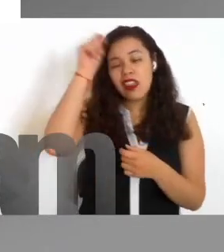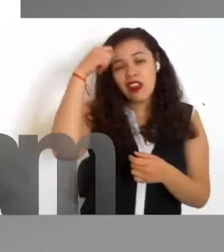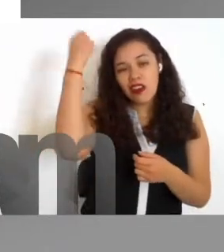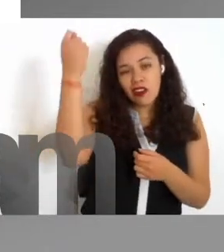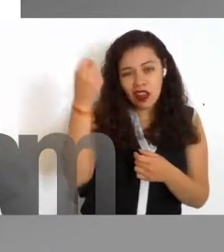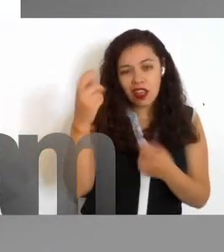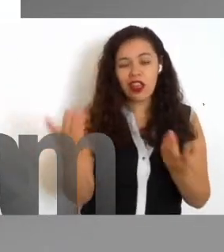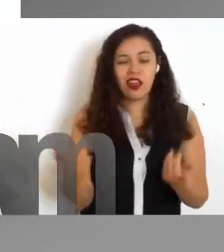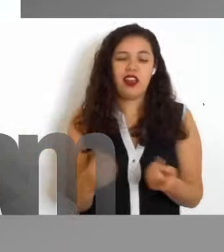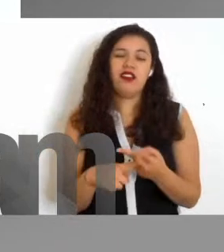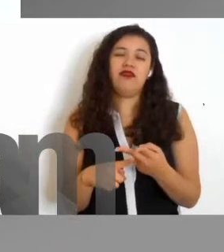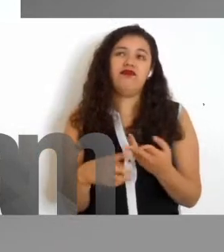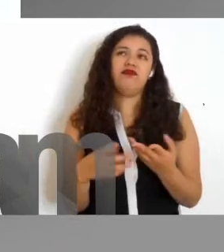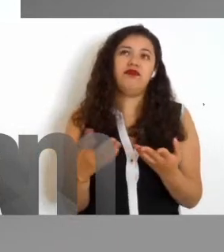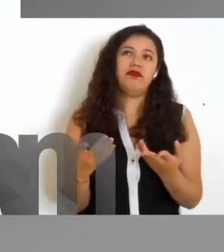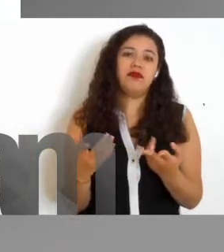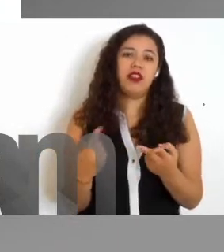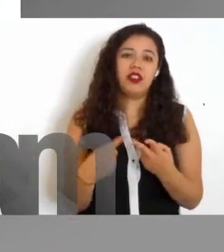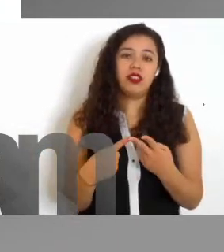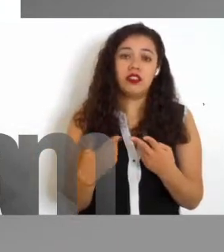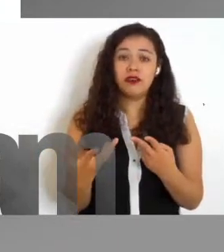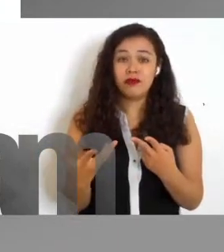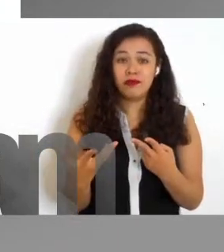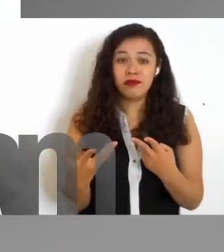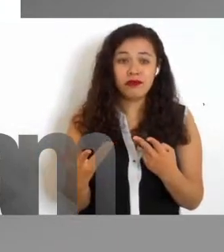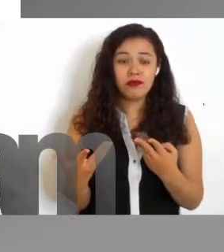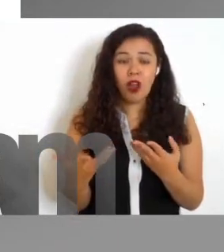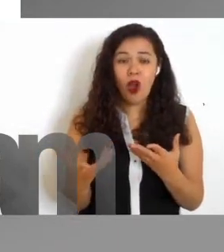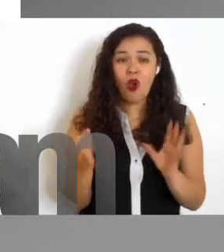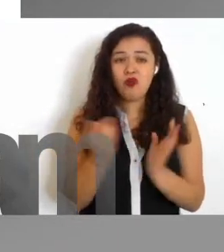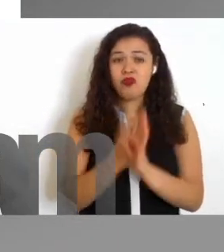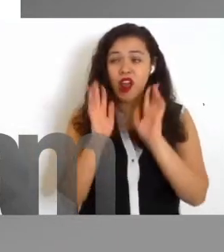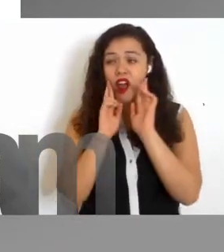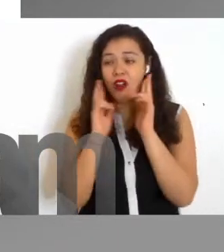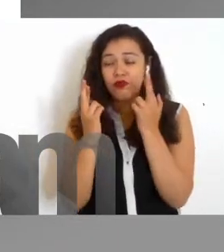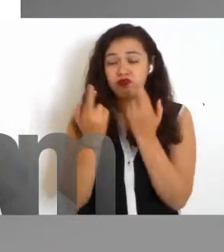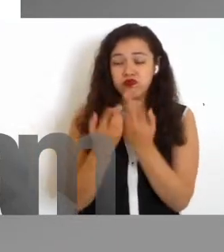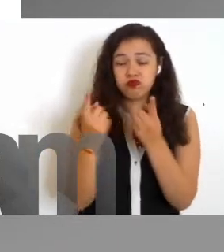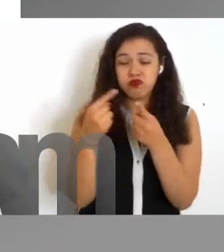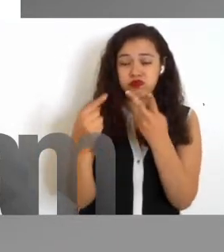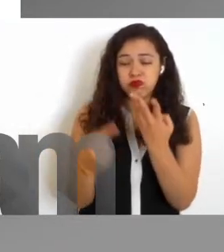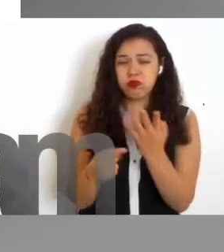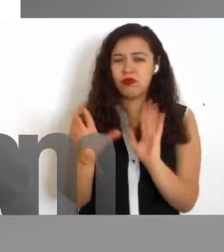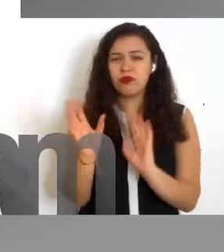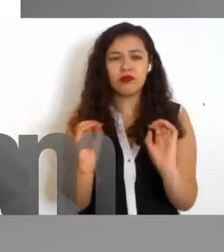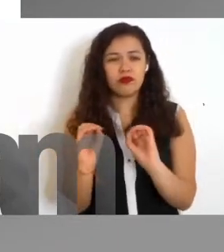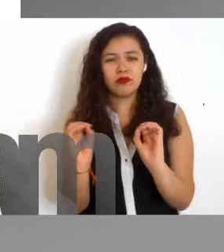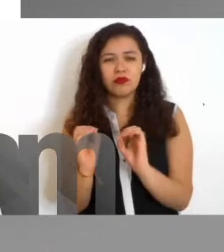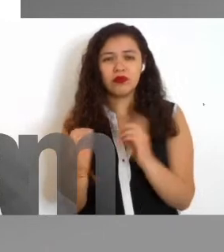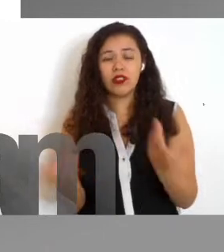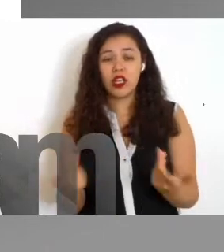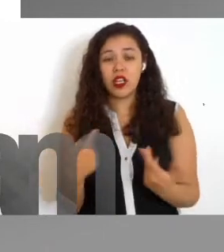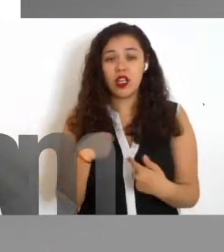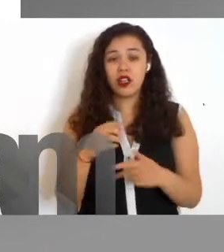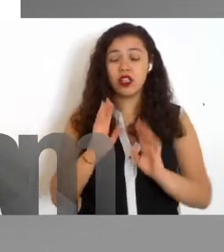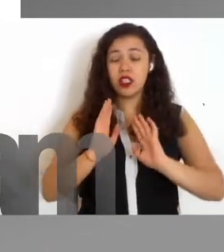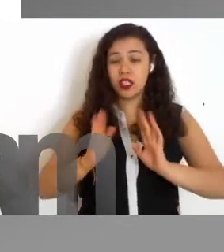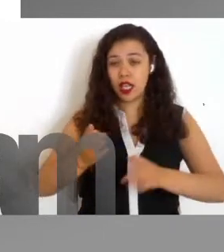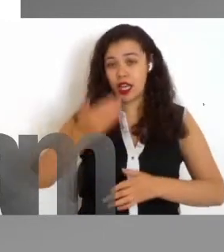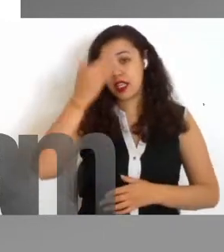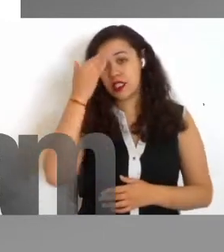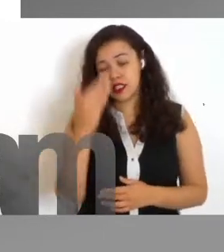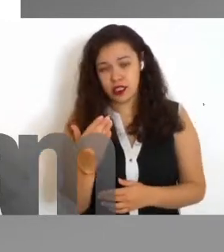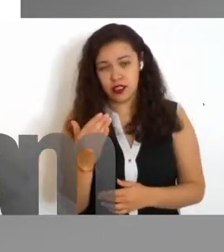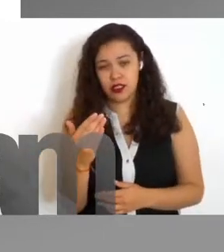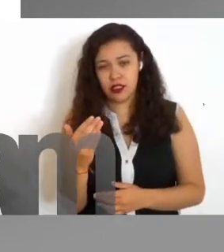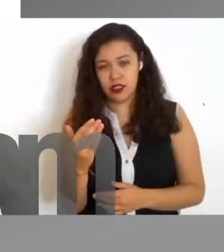algo en una simple reunión, etcétera, ¿no? A mí me queda más que claro que el tema